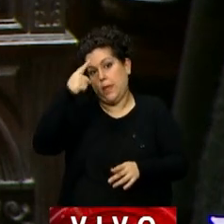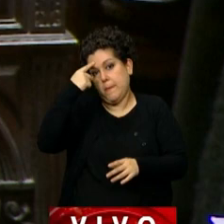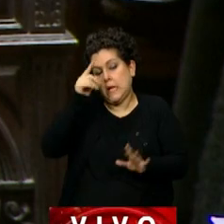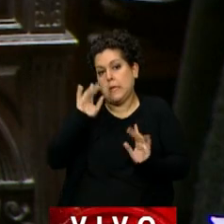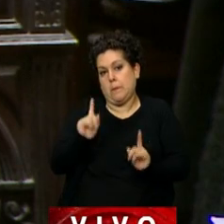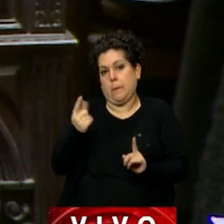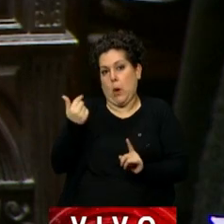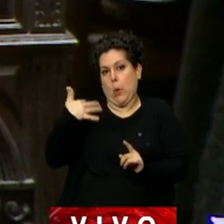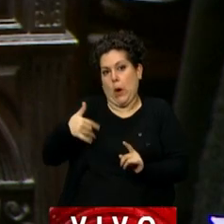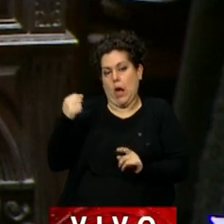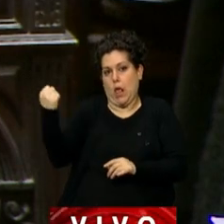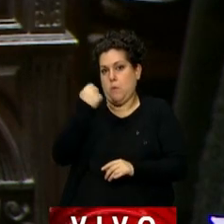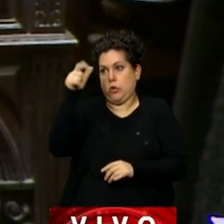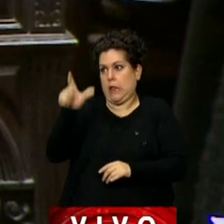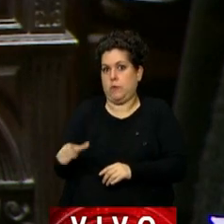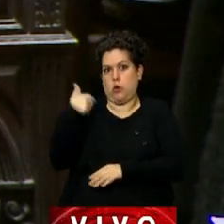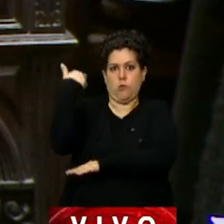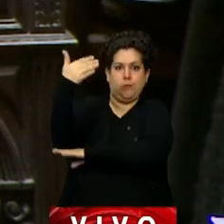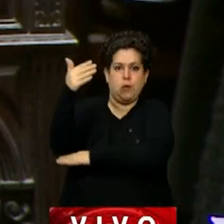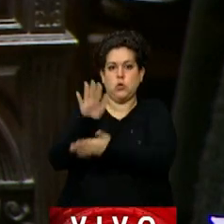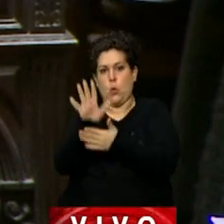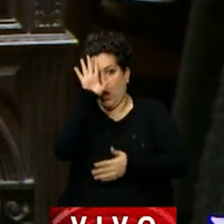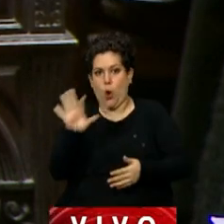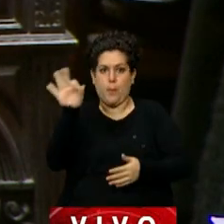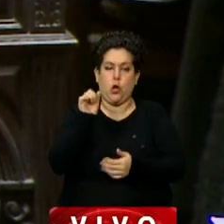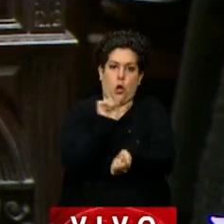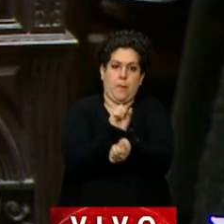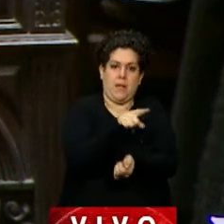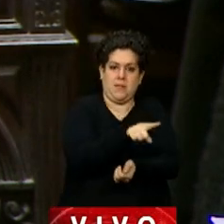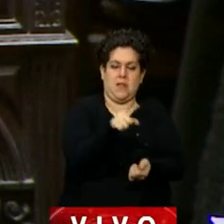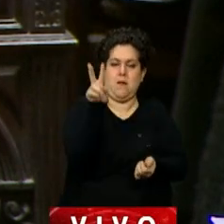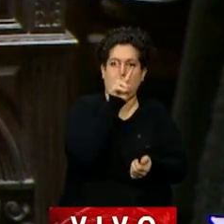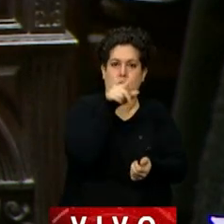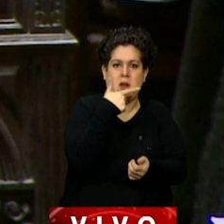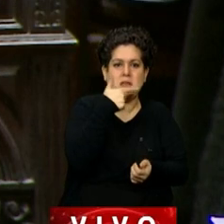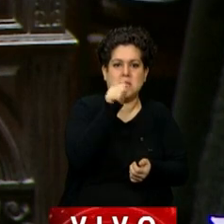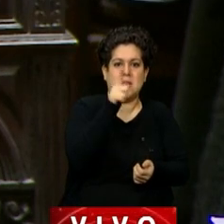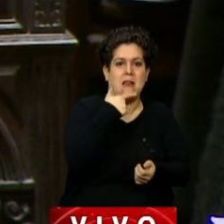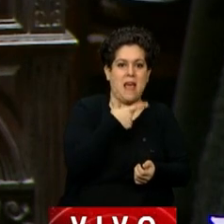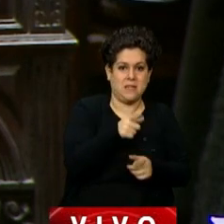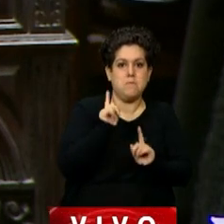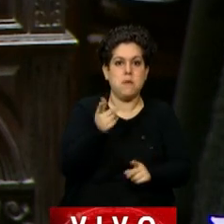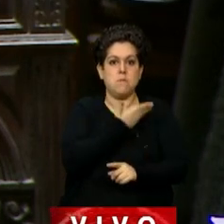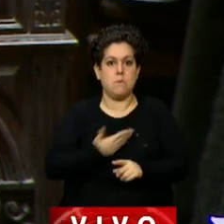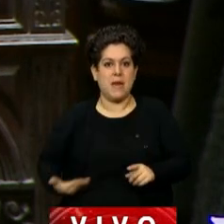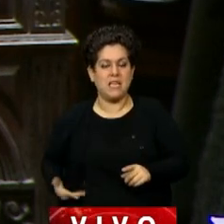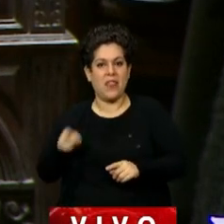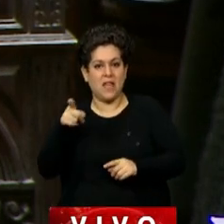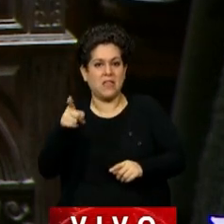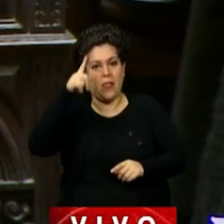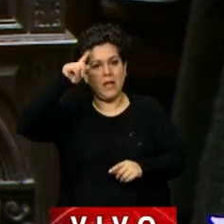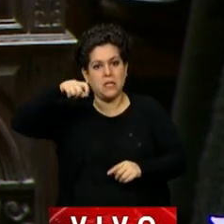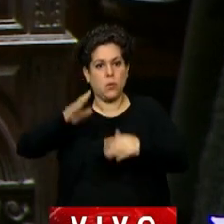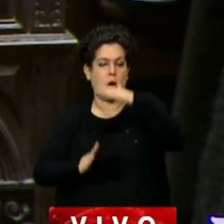consideran válida para opinar sobre la detención de Milagro Sala, que es la que fue la presidenta del